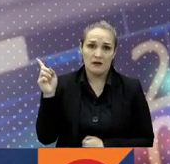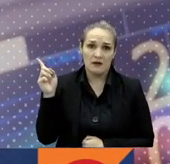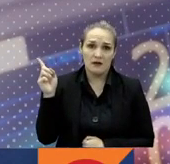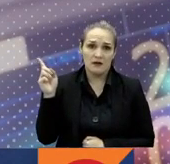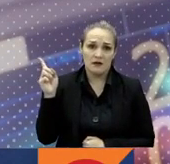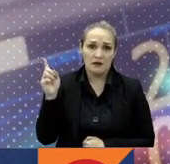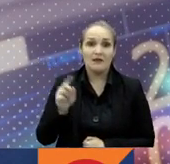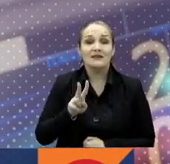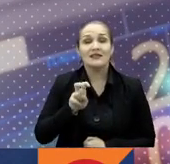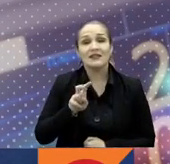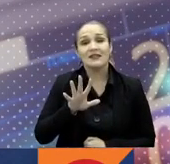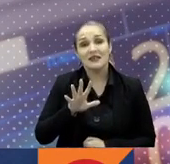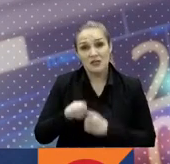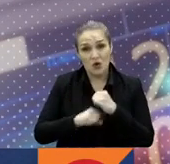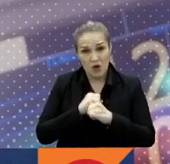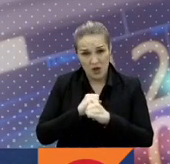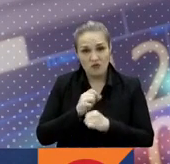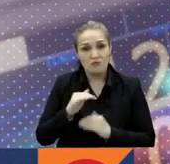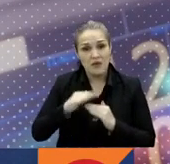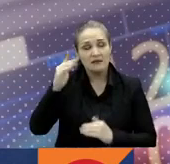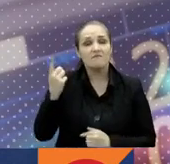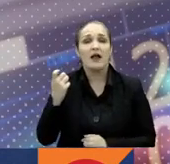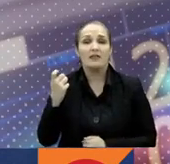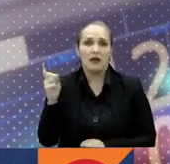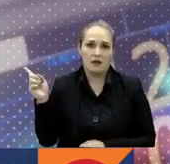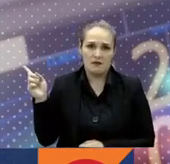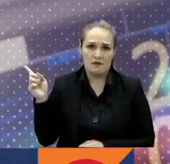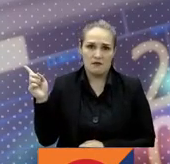224.778, 75 a 79 años,